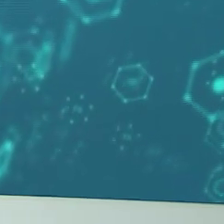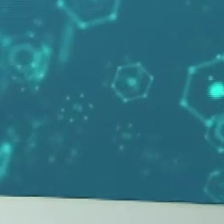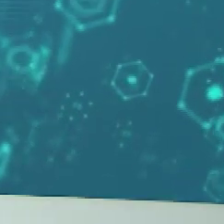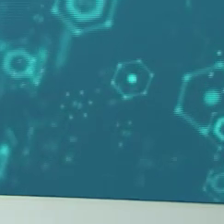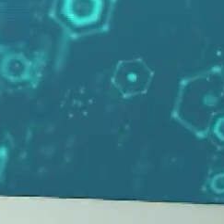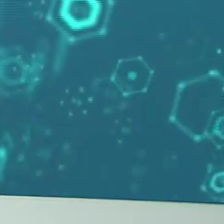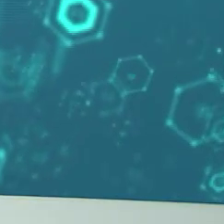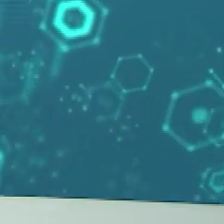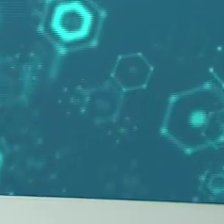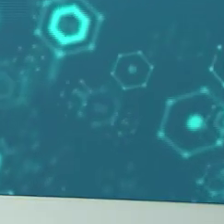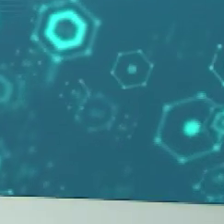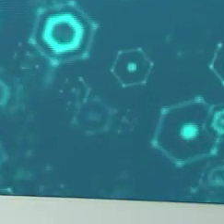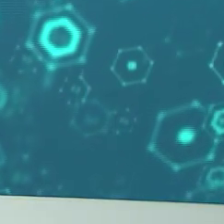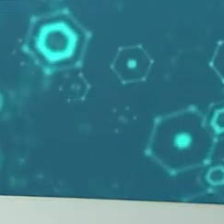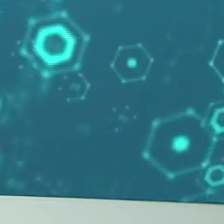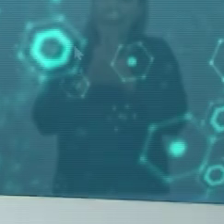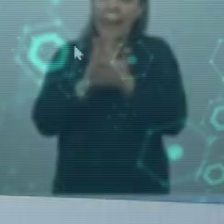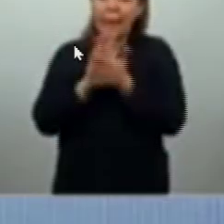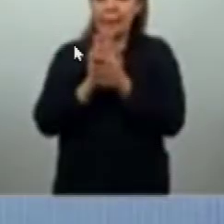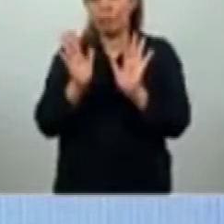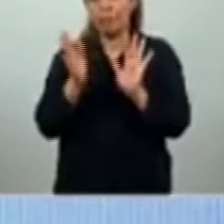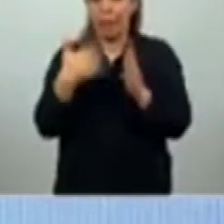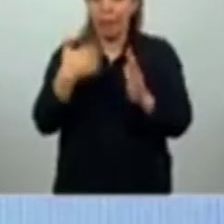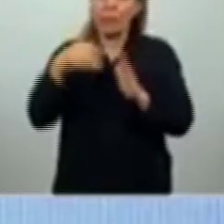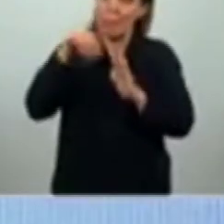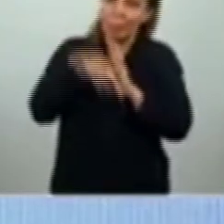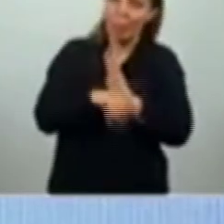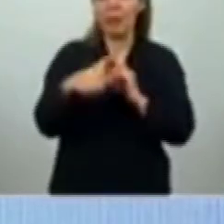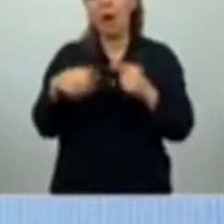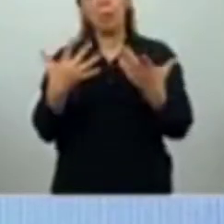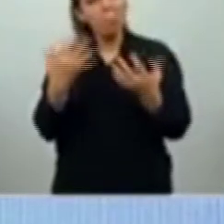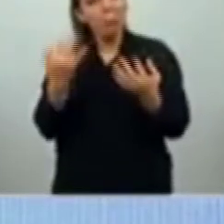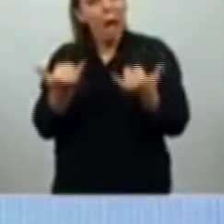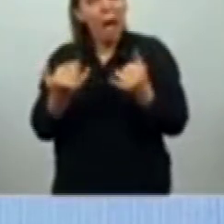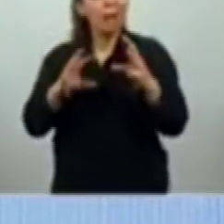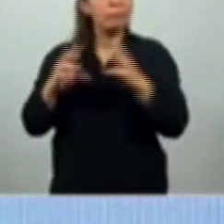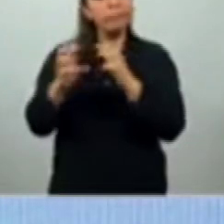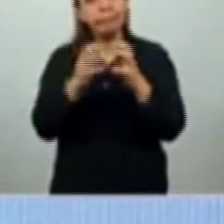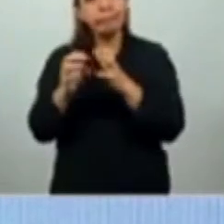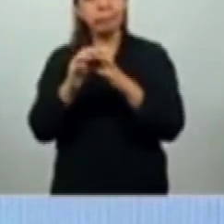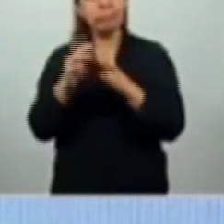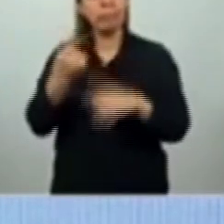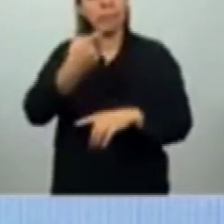Kicillof. Se están dando profundas discusiones, importantes discusiones en la Argentina